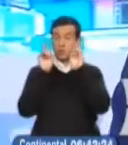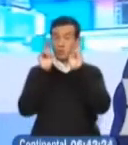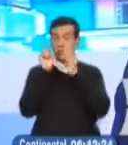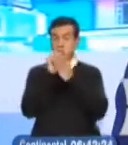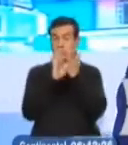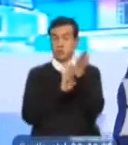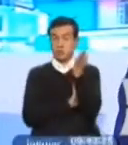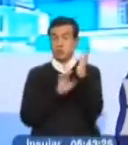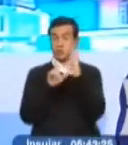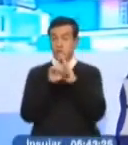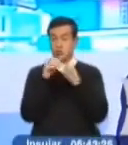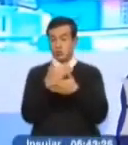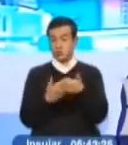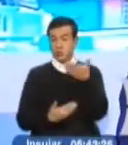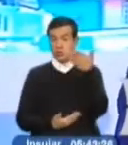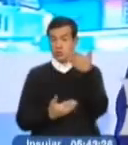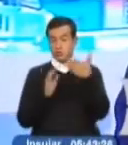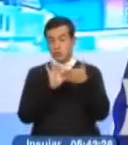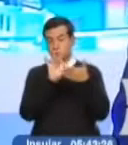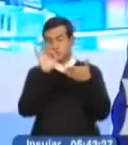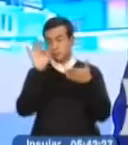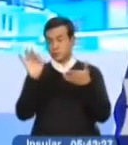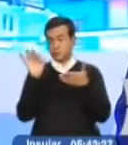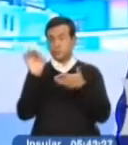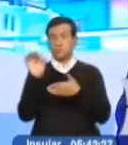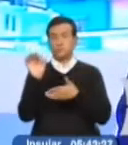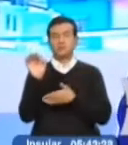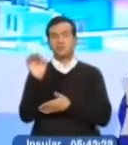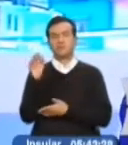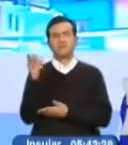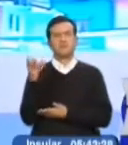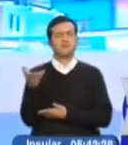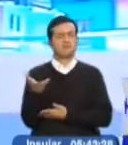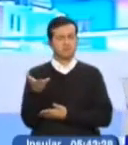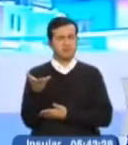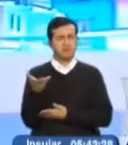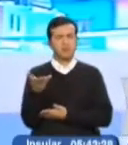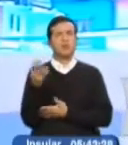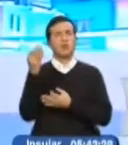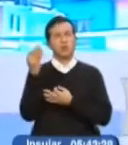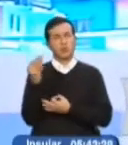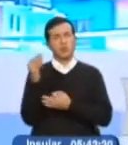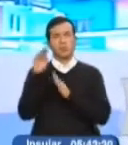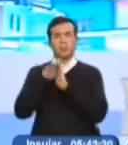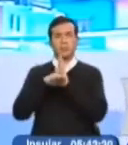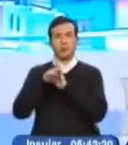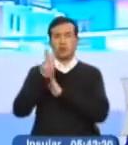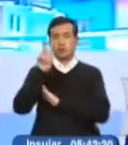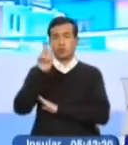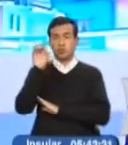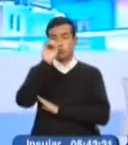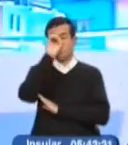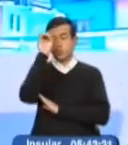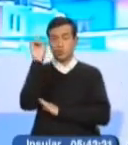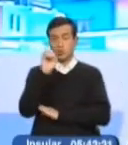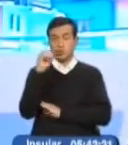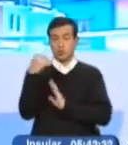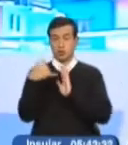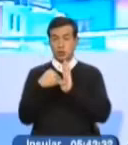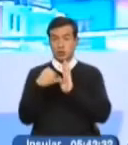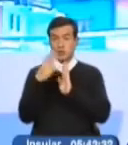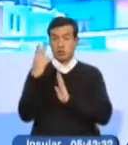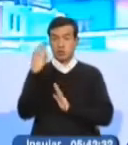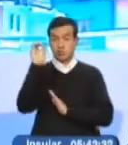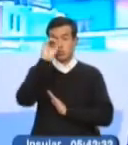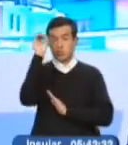este proyecto de ley orgánica para el equilibrio de las finanzas públicas es la disminución de hasta 2 puntos del impuesto al valor